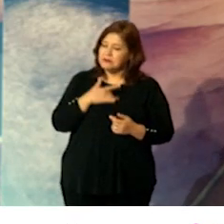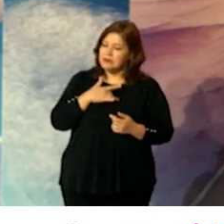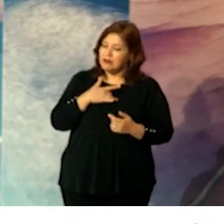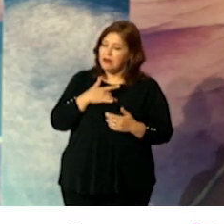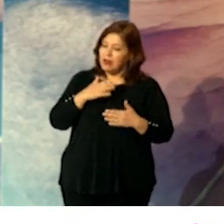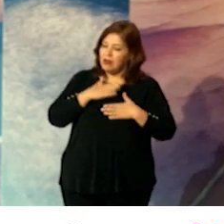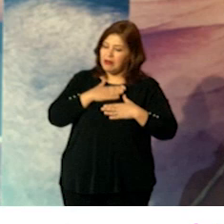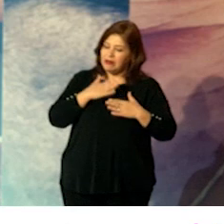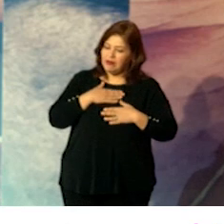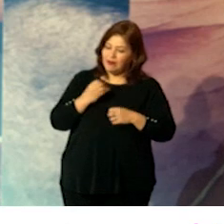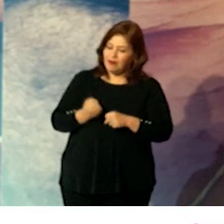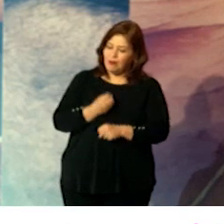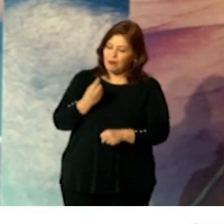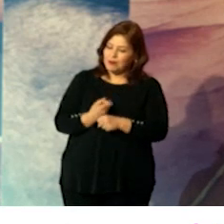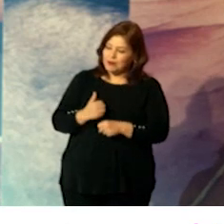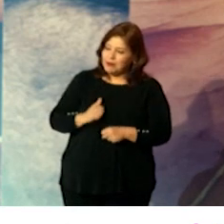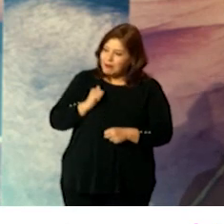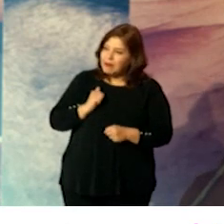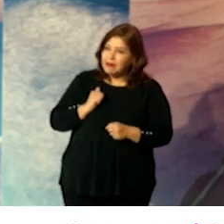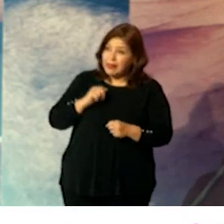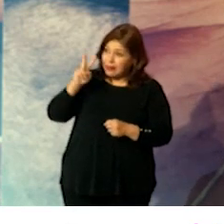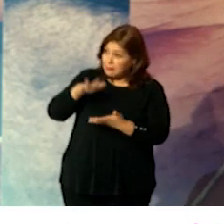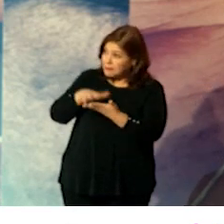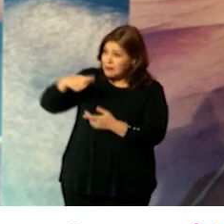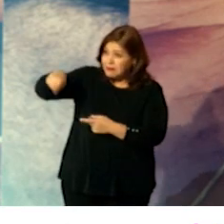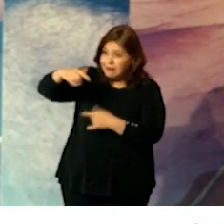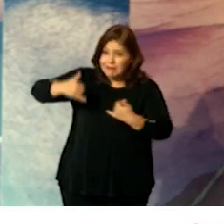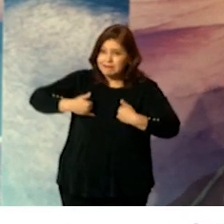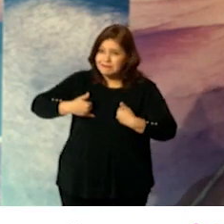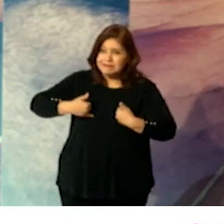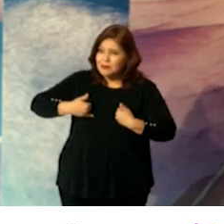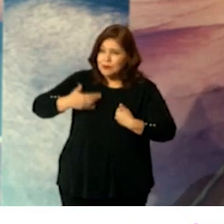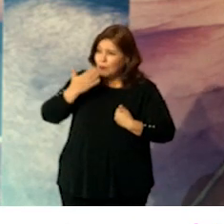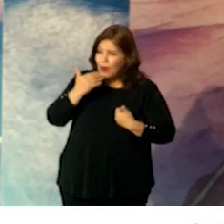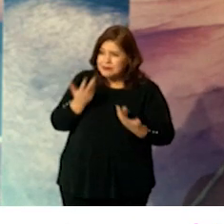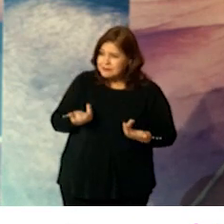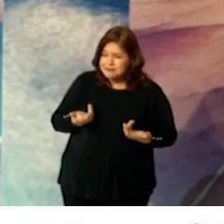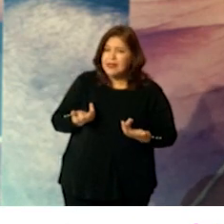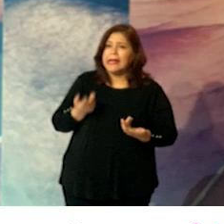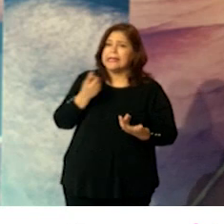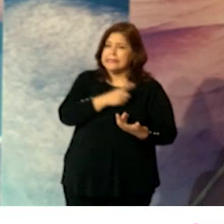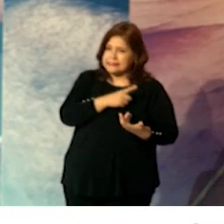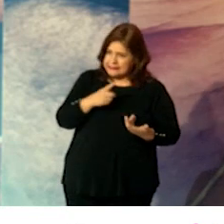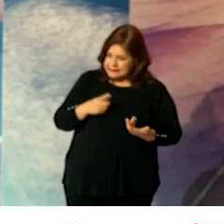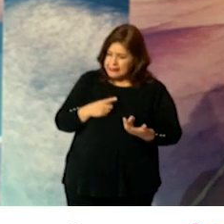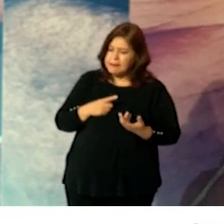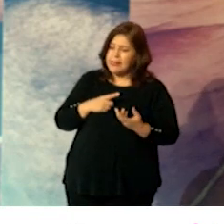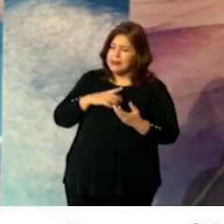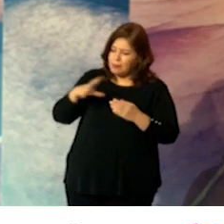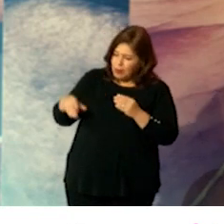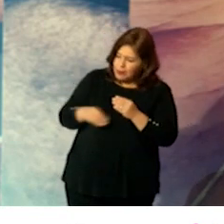un privilegio que no viven las mayorías de las juventudes. Y creo que ahí es donde hay que juntar ambas cosas.